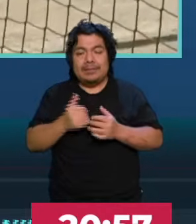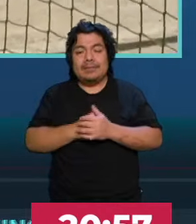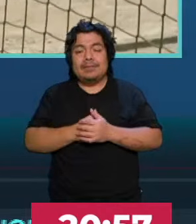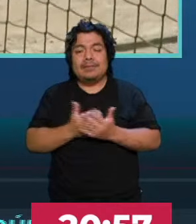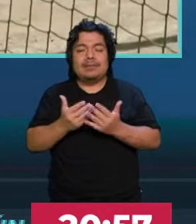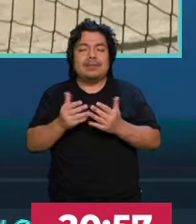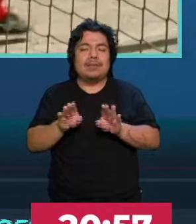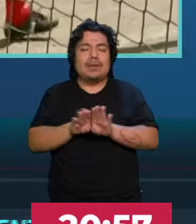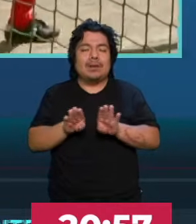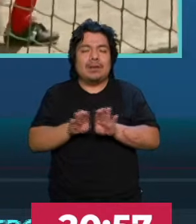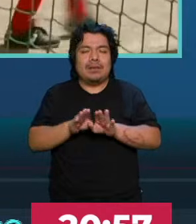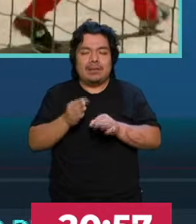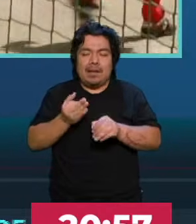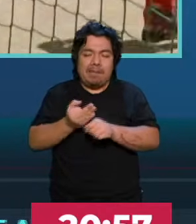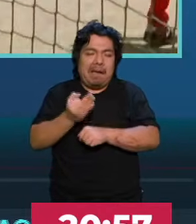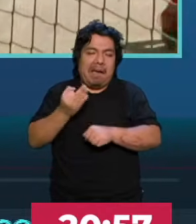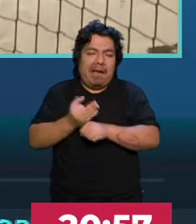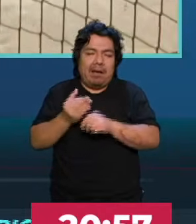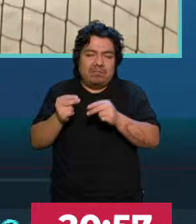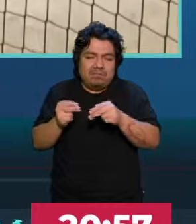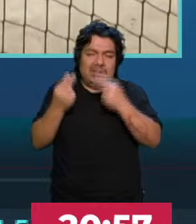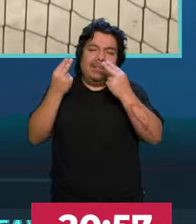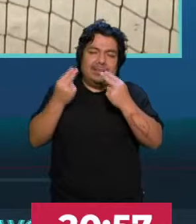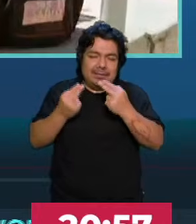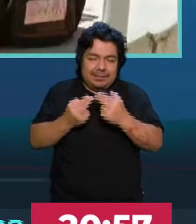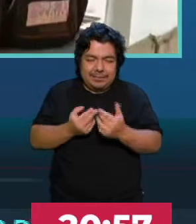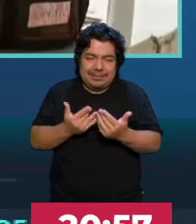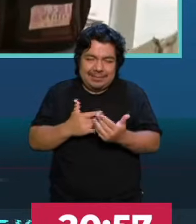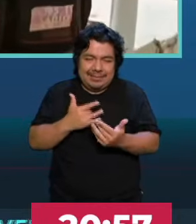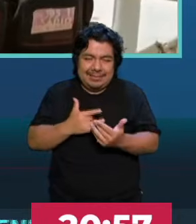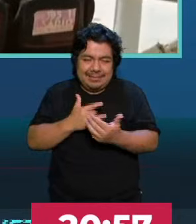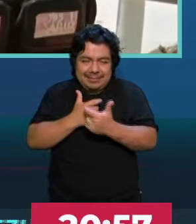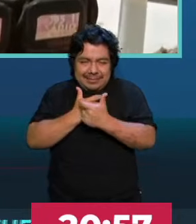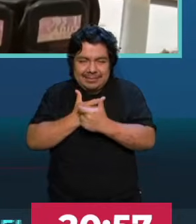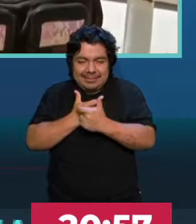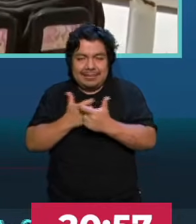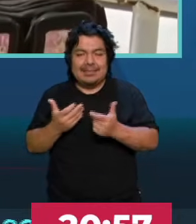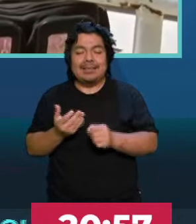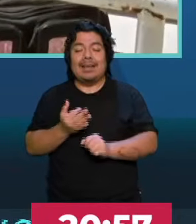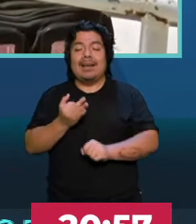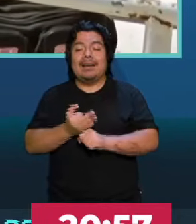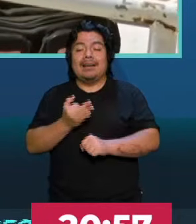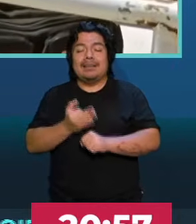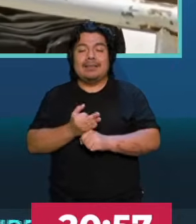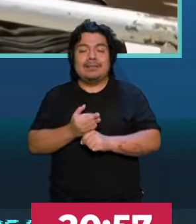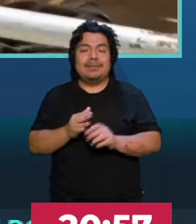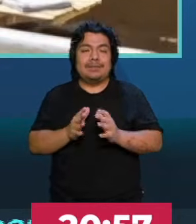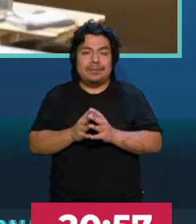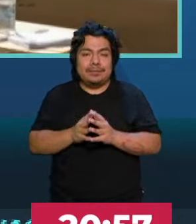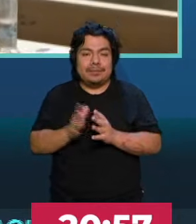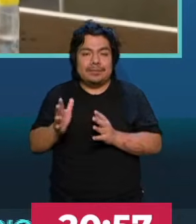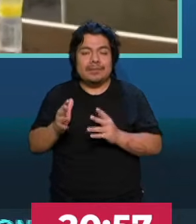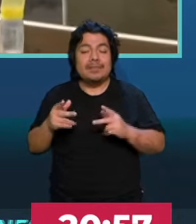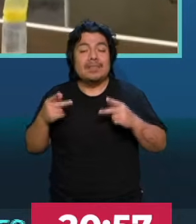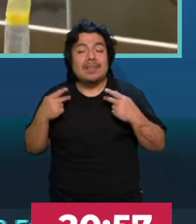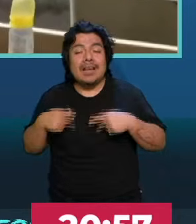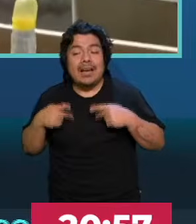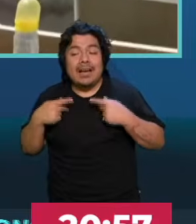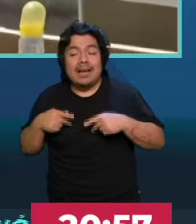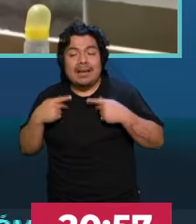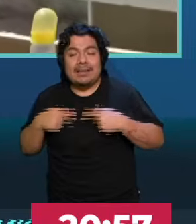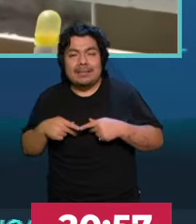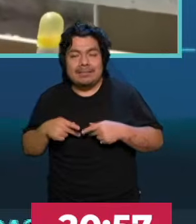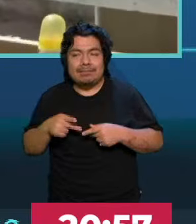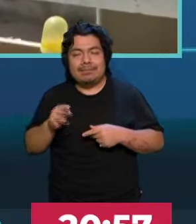una comedia costumbrista muy, muy divertida y contándote esta onda de la gente y que yo